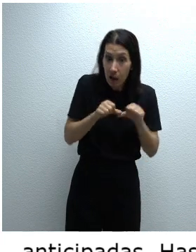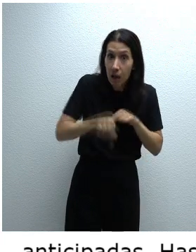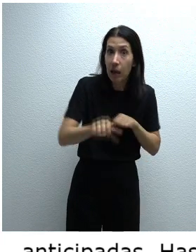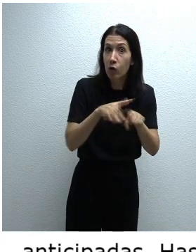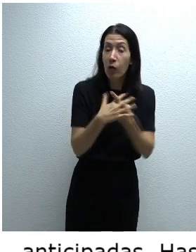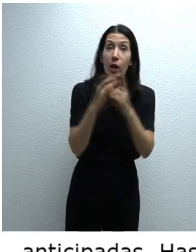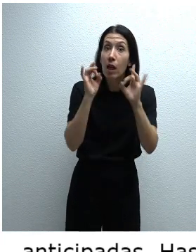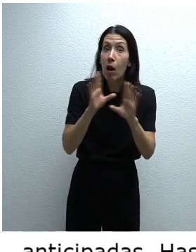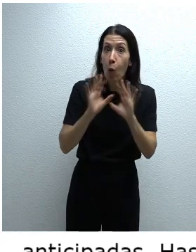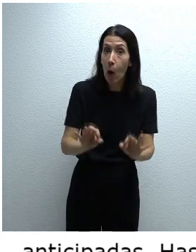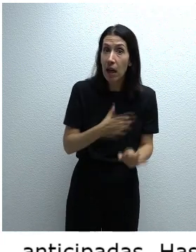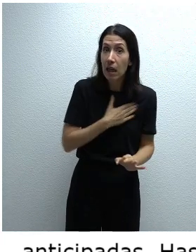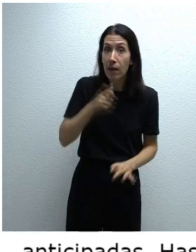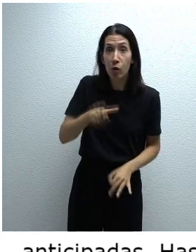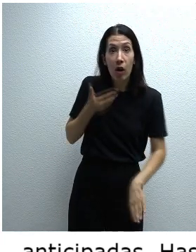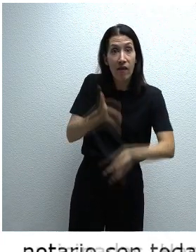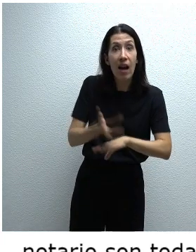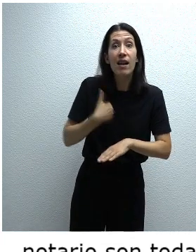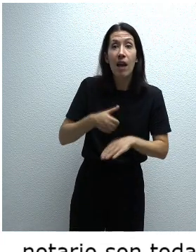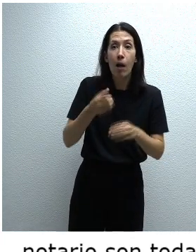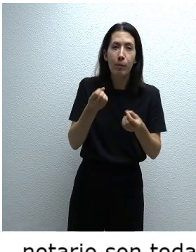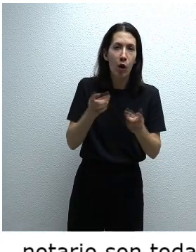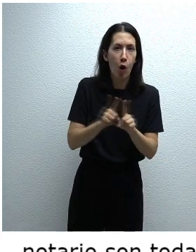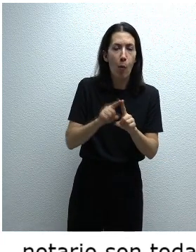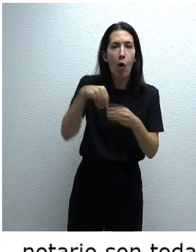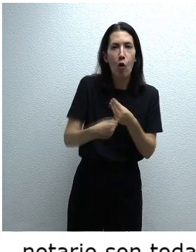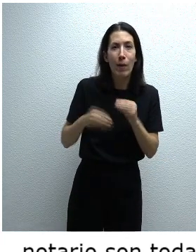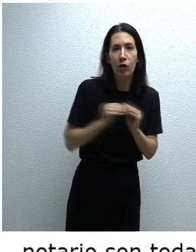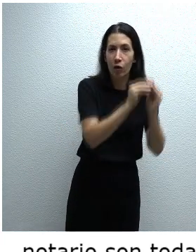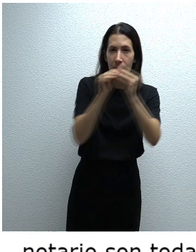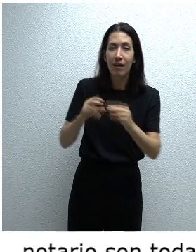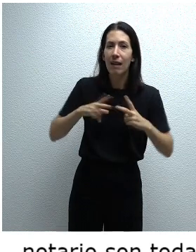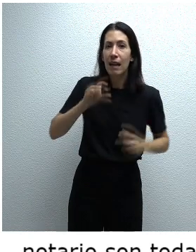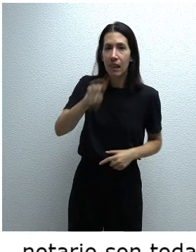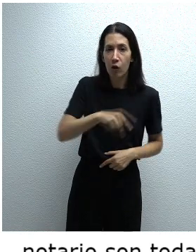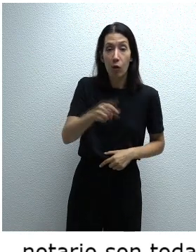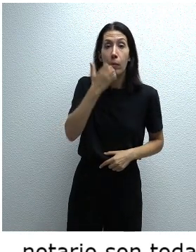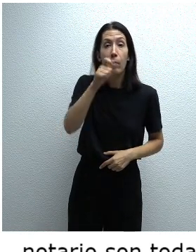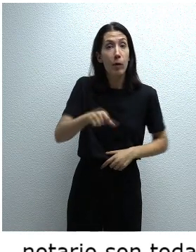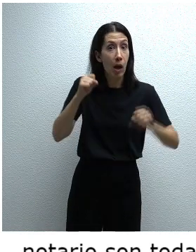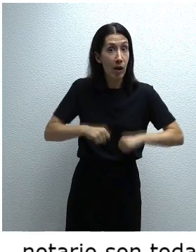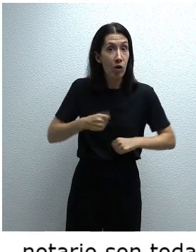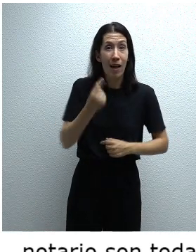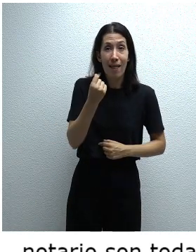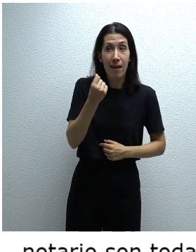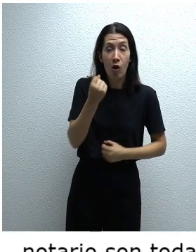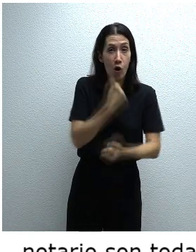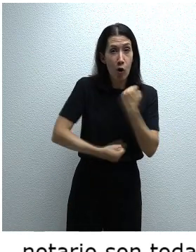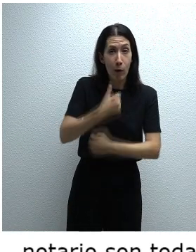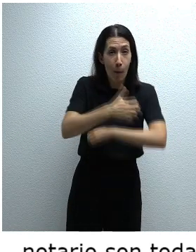¿La persona simplemente firmará un documento ya estandarizado? Patricia Martínez, ¿una persona mayor con bajo recurso económico va a